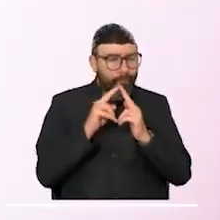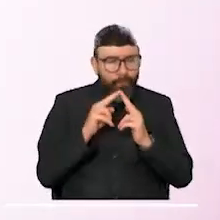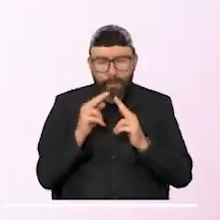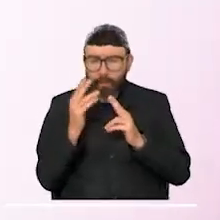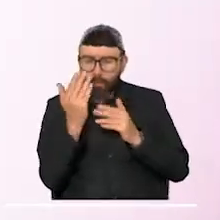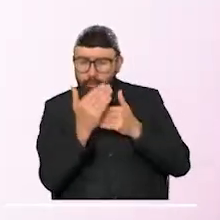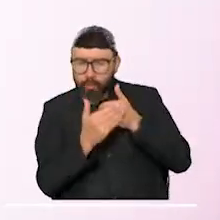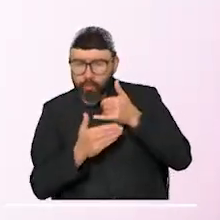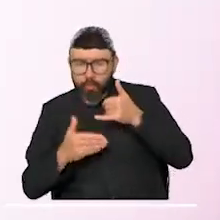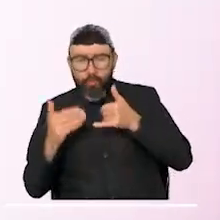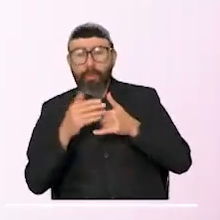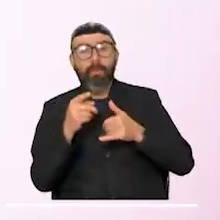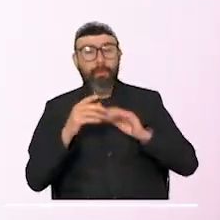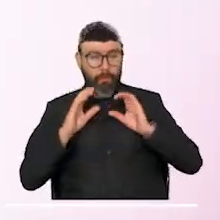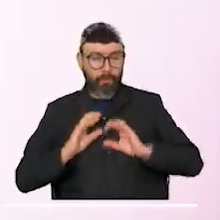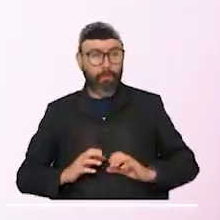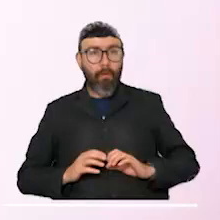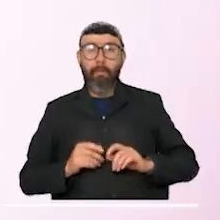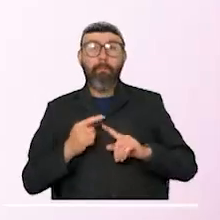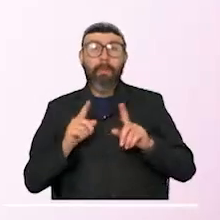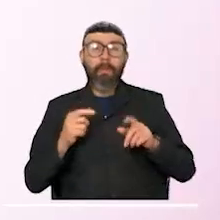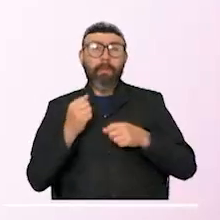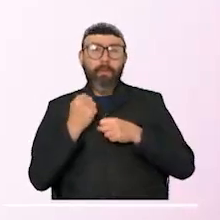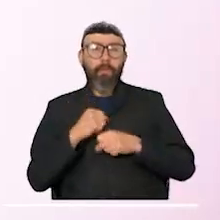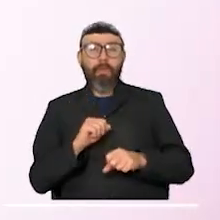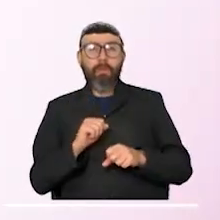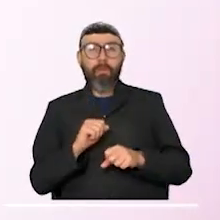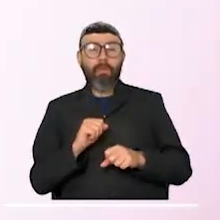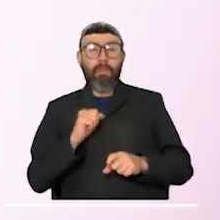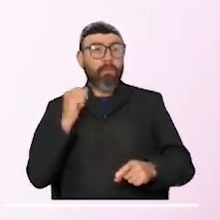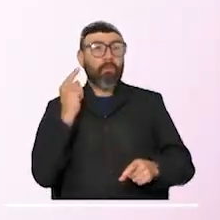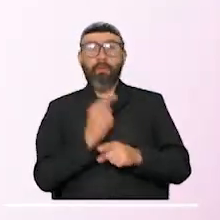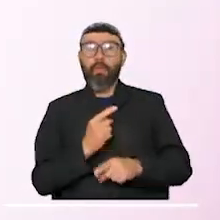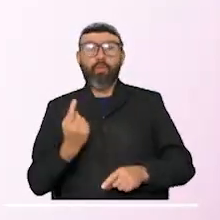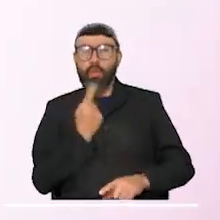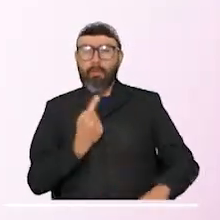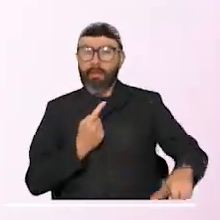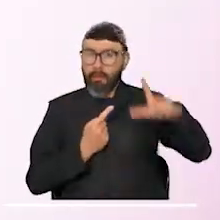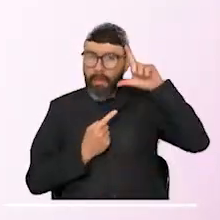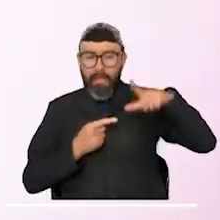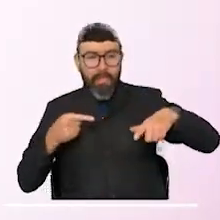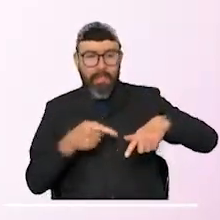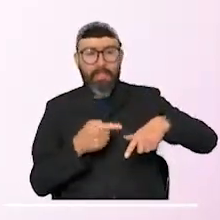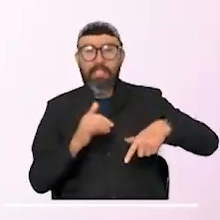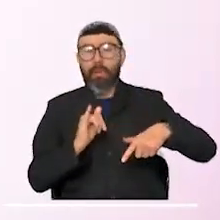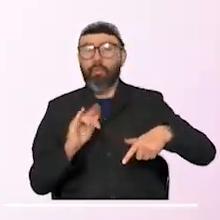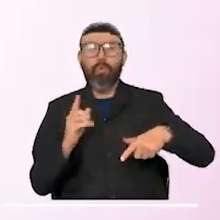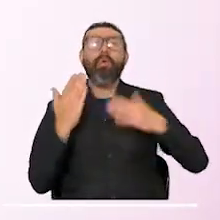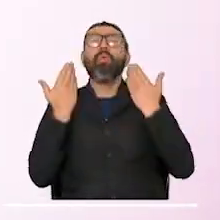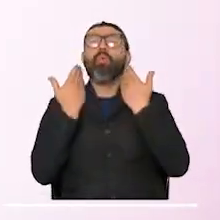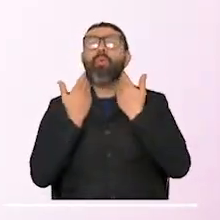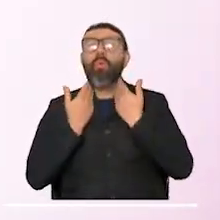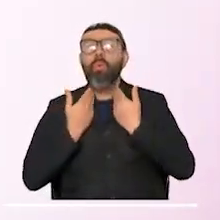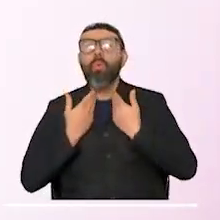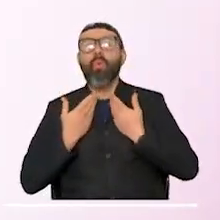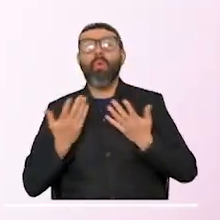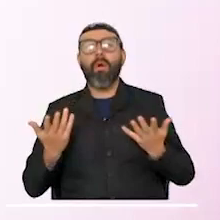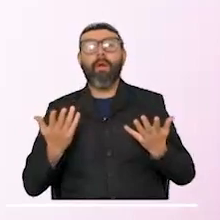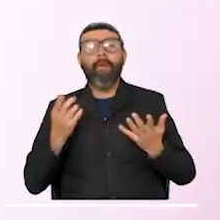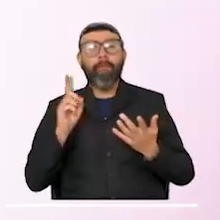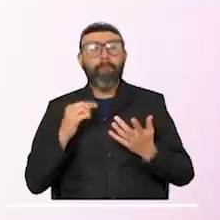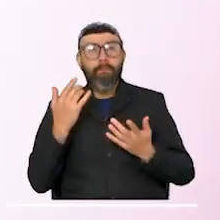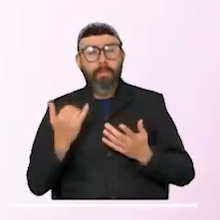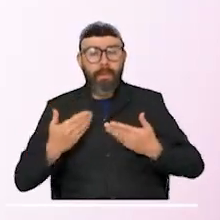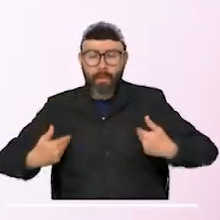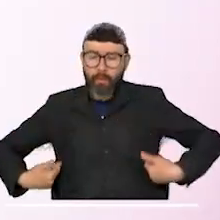lo que pasa es que lo que les estaba diciendo tratemos de no ser tan genitales solamente recordemos que existe el cuello existe la parte